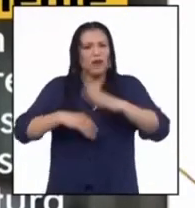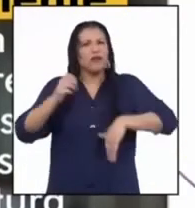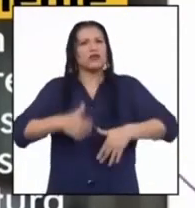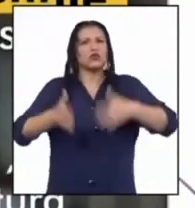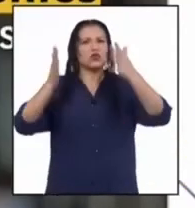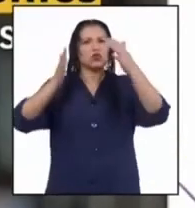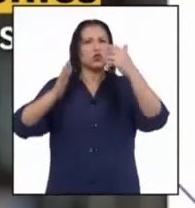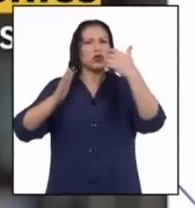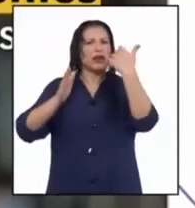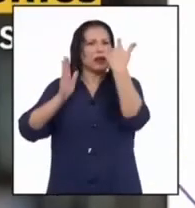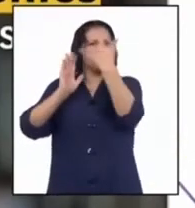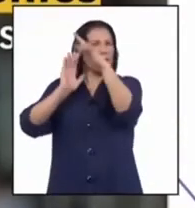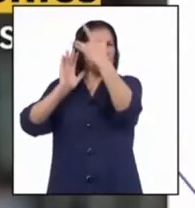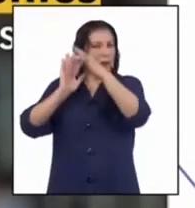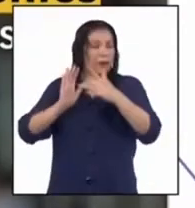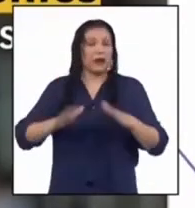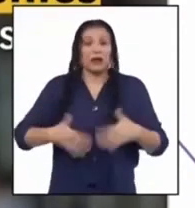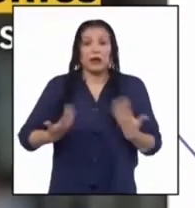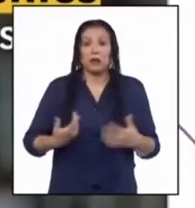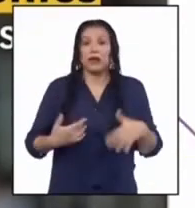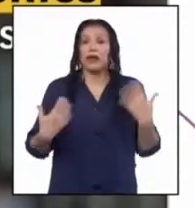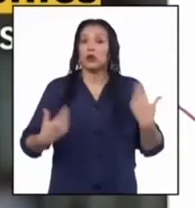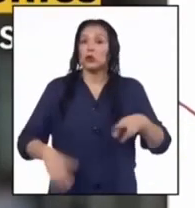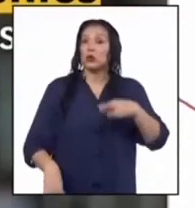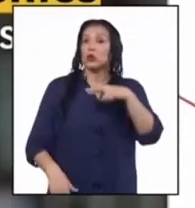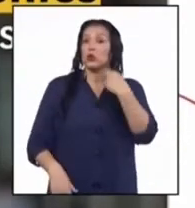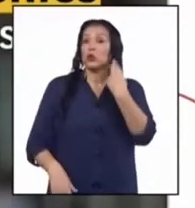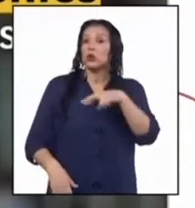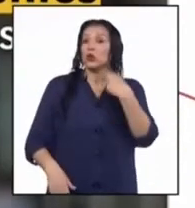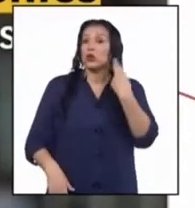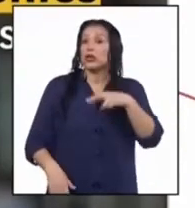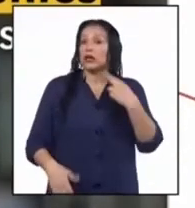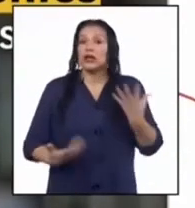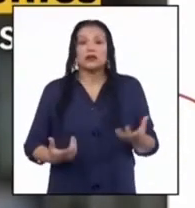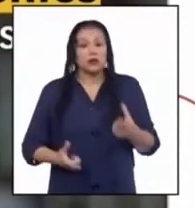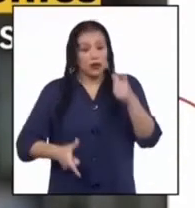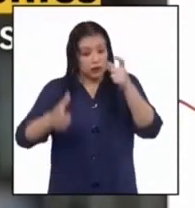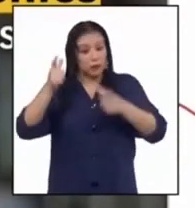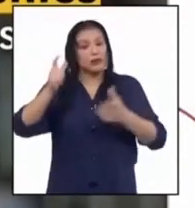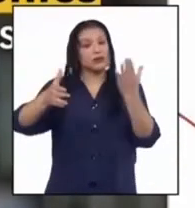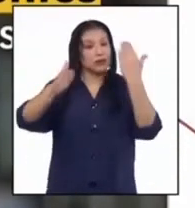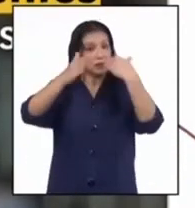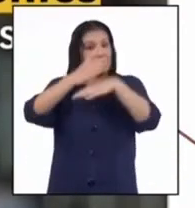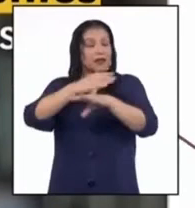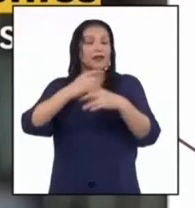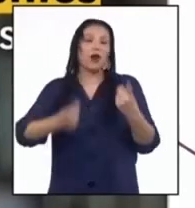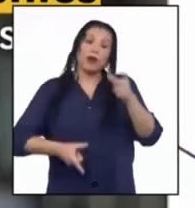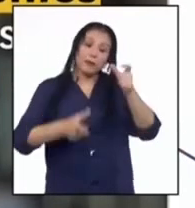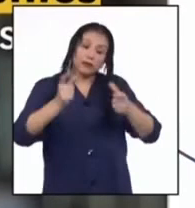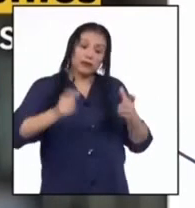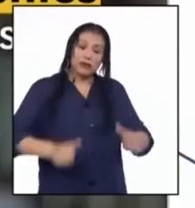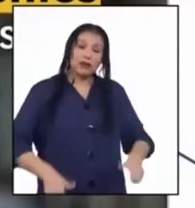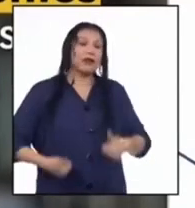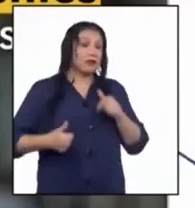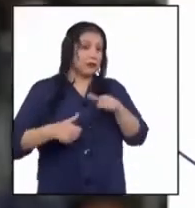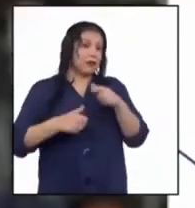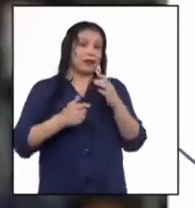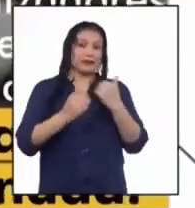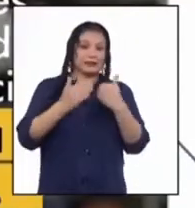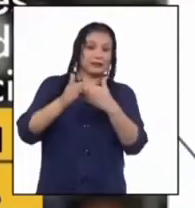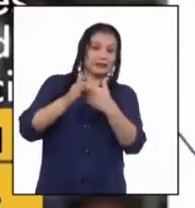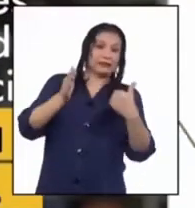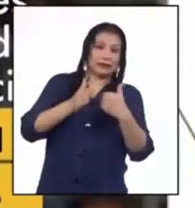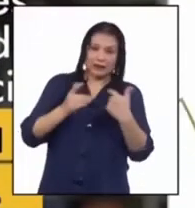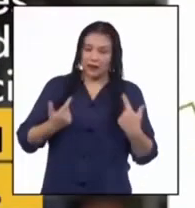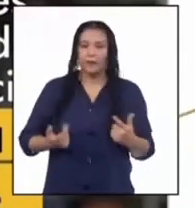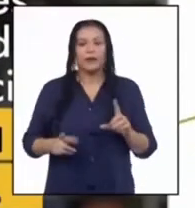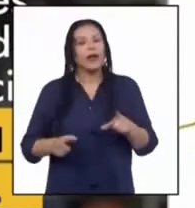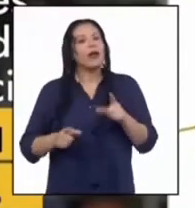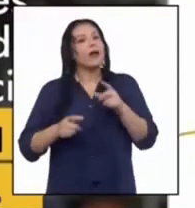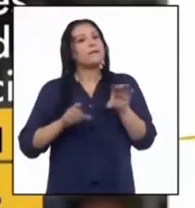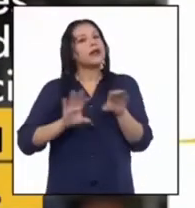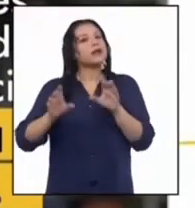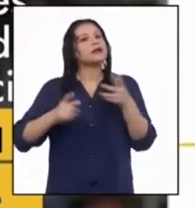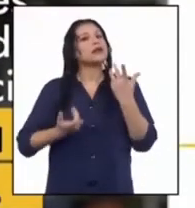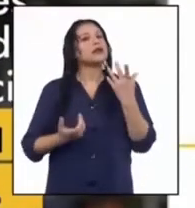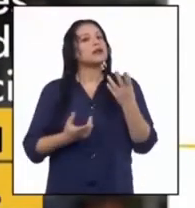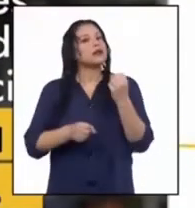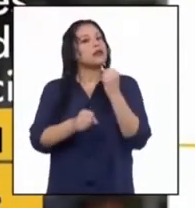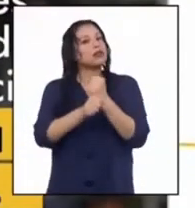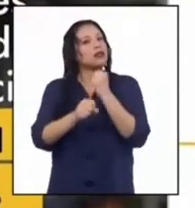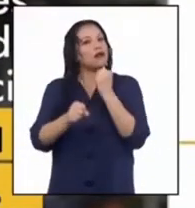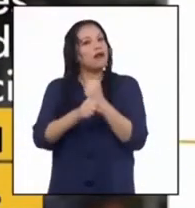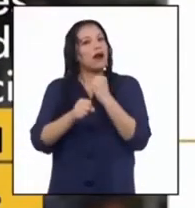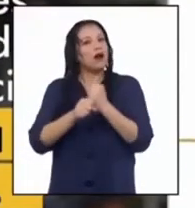infraestructura dañada que afecte o ponga en riesgo a usuarios y residentes de los predios colindantes. Para realizar esta tarea,